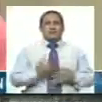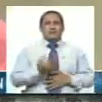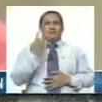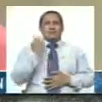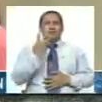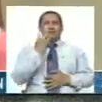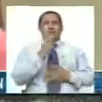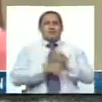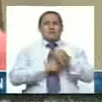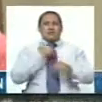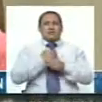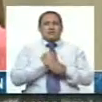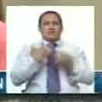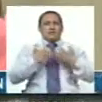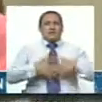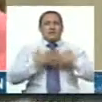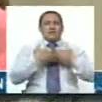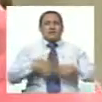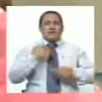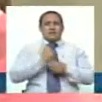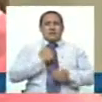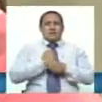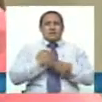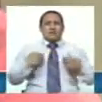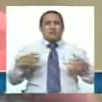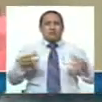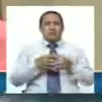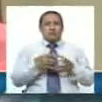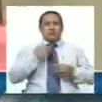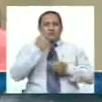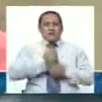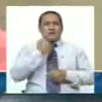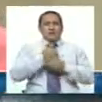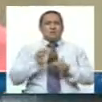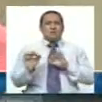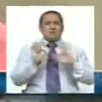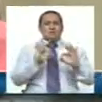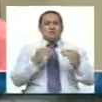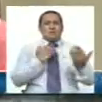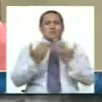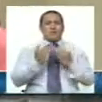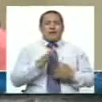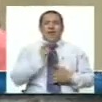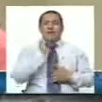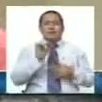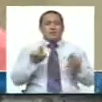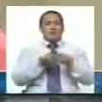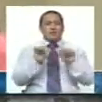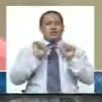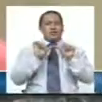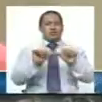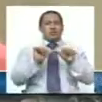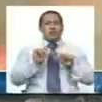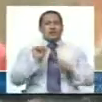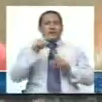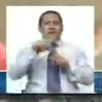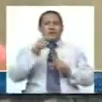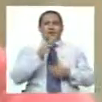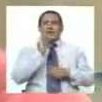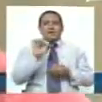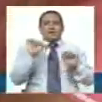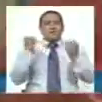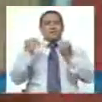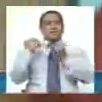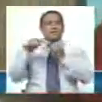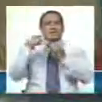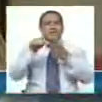40 años funciona la fábrica. O sea, nosotros trabajamos con el mismo sistema y todo. Sí, acá invitarte hay polvo en la molina, en todas